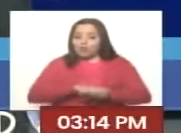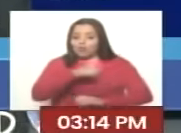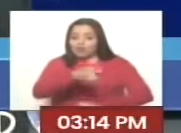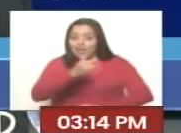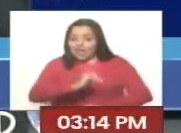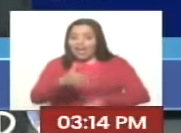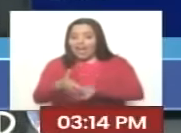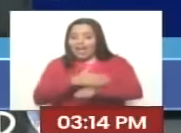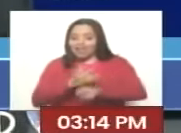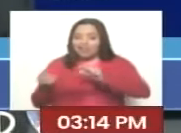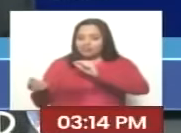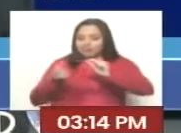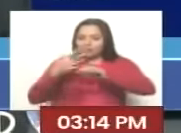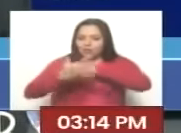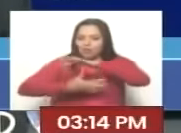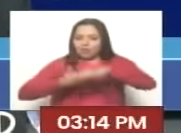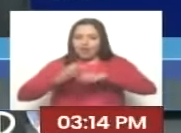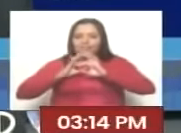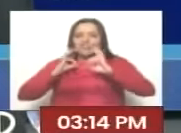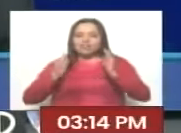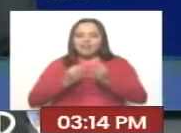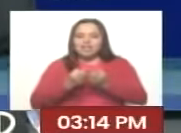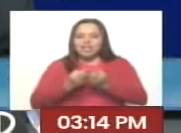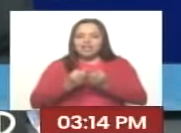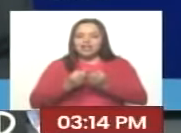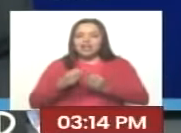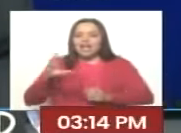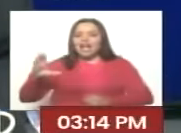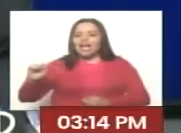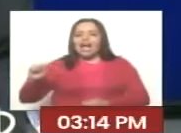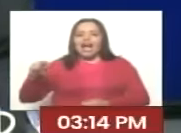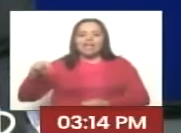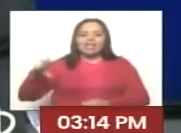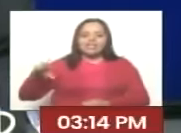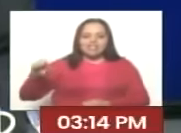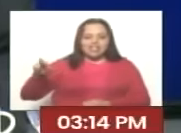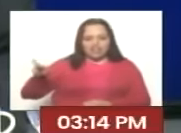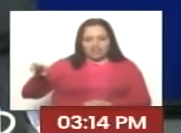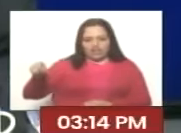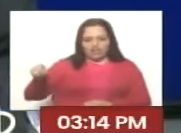una disputa con la familia de Canserbero. Eso se sabe.